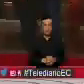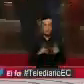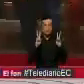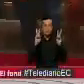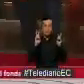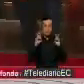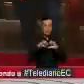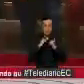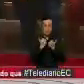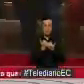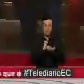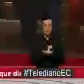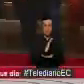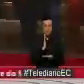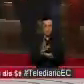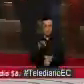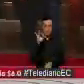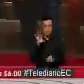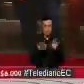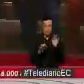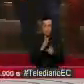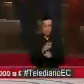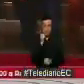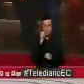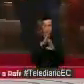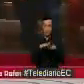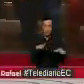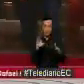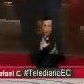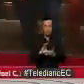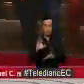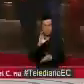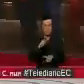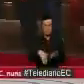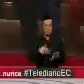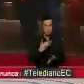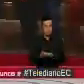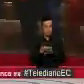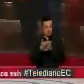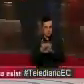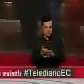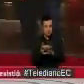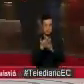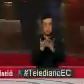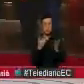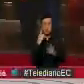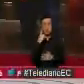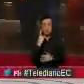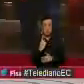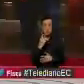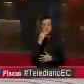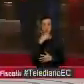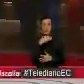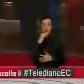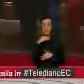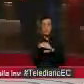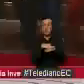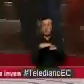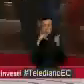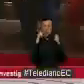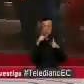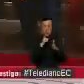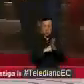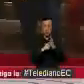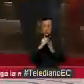En otro tema, asambleístas y representantes de la Federación de Estudiantes Secundarios presentaron una propuesta para eliminar el examen ser bachiller. Sin embargo,